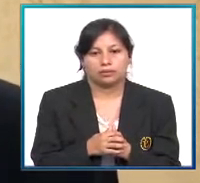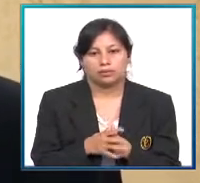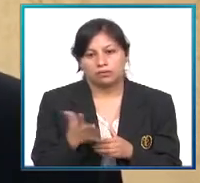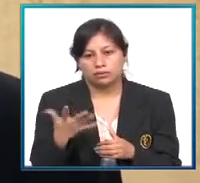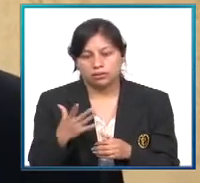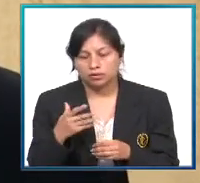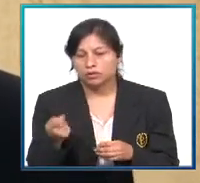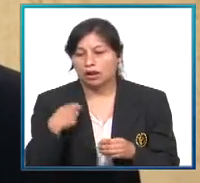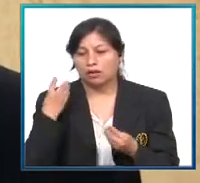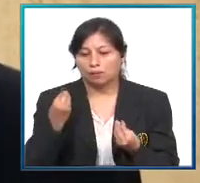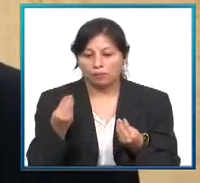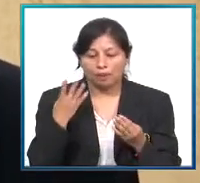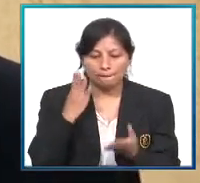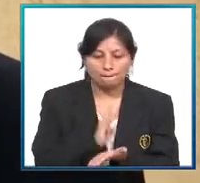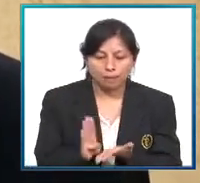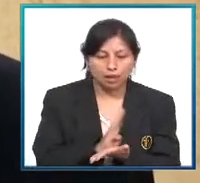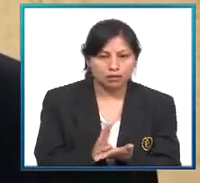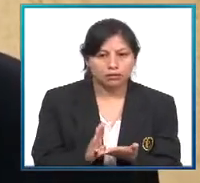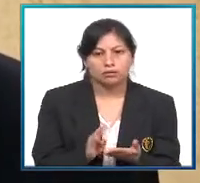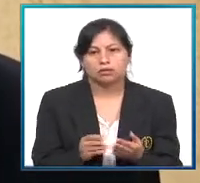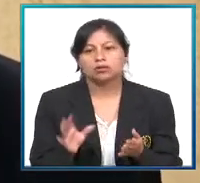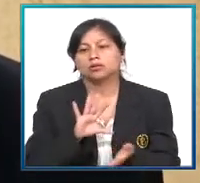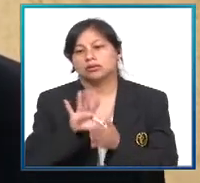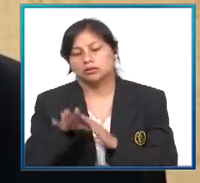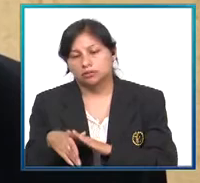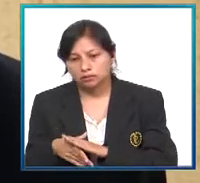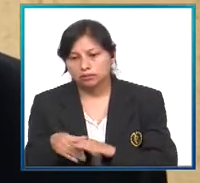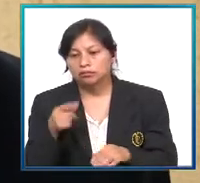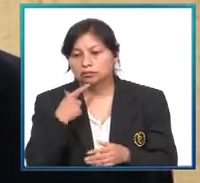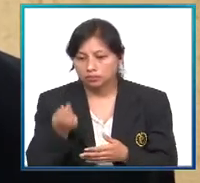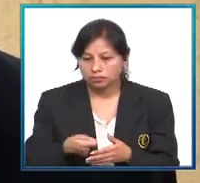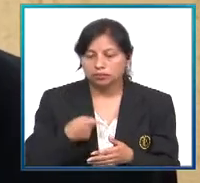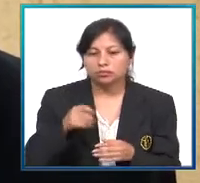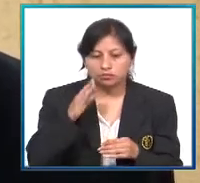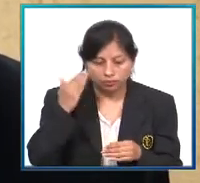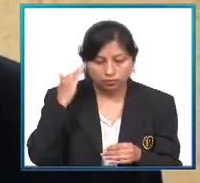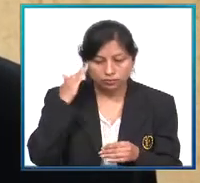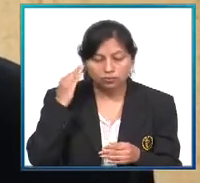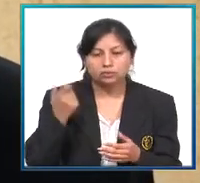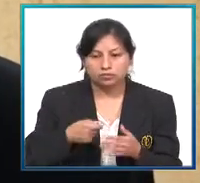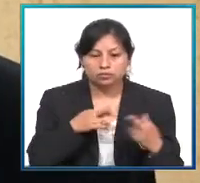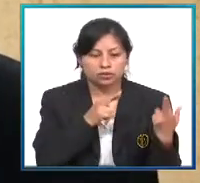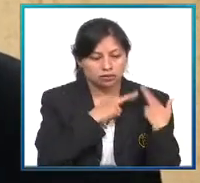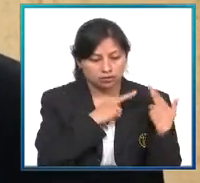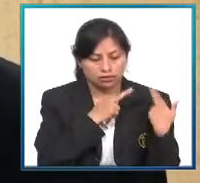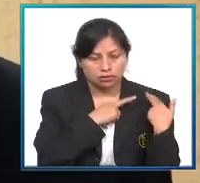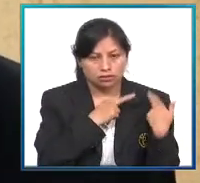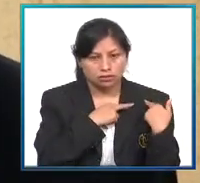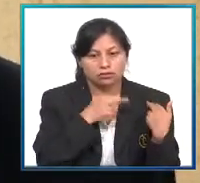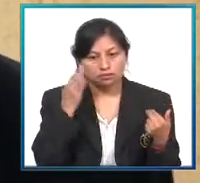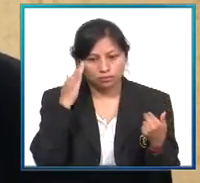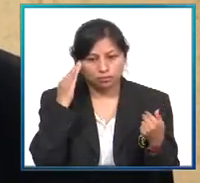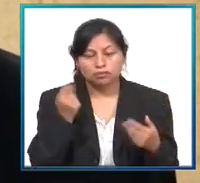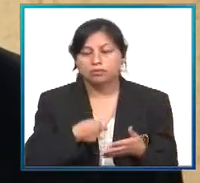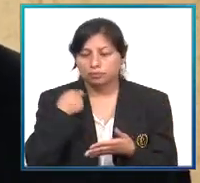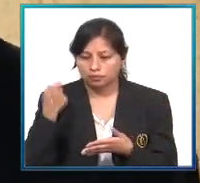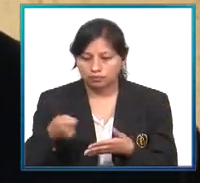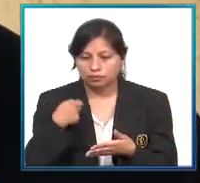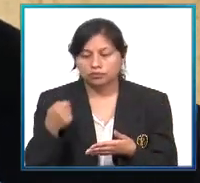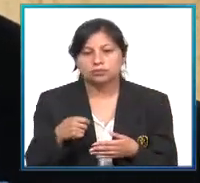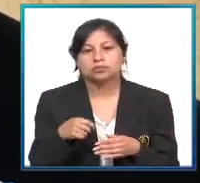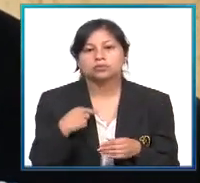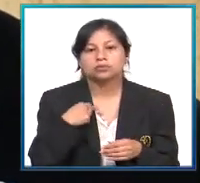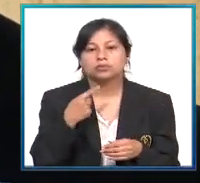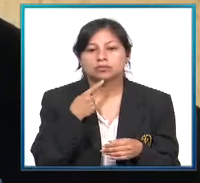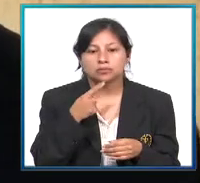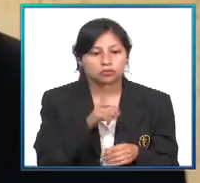de un linchamiento bancario, sino que al contrario, que los deudores saben que tienen esa responsabilidad, saben que van a pagar. Entonces lo que